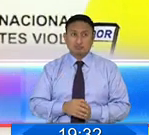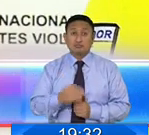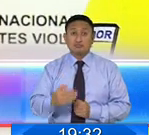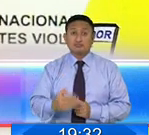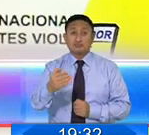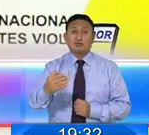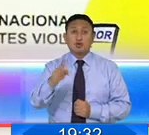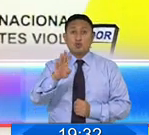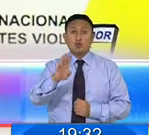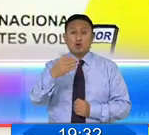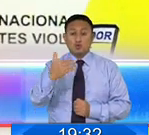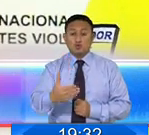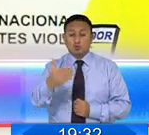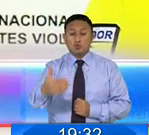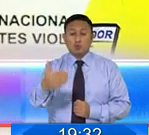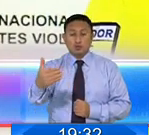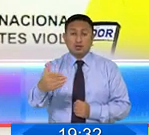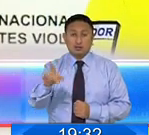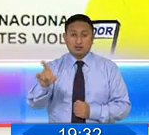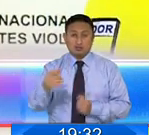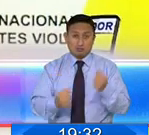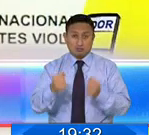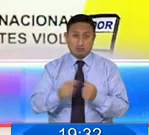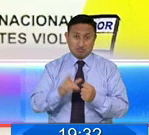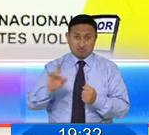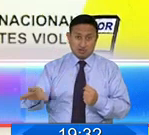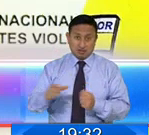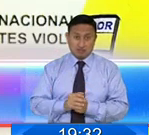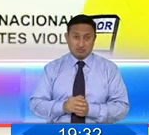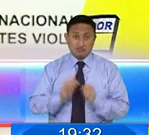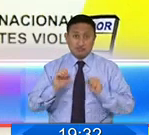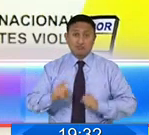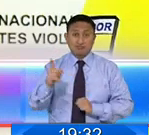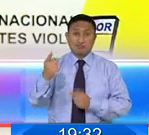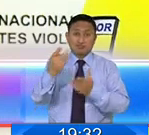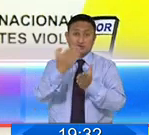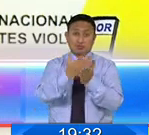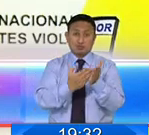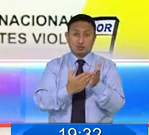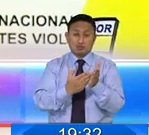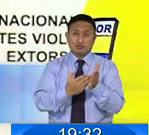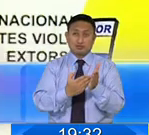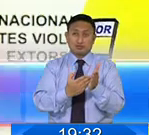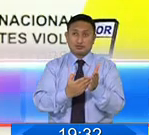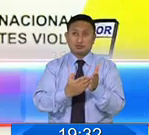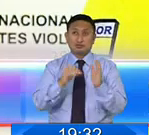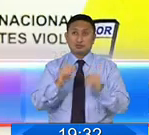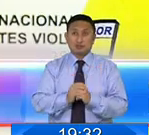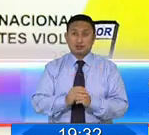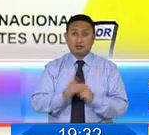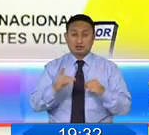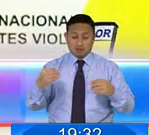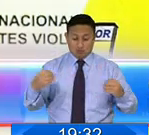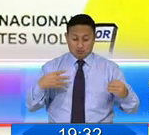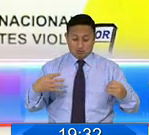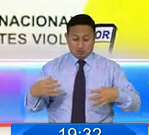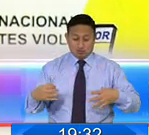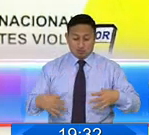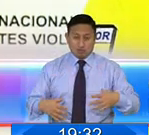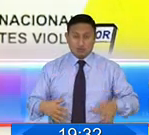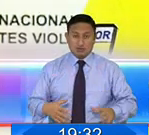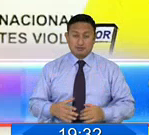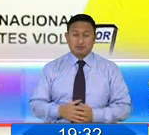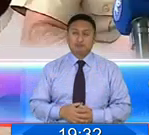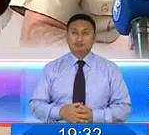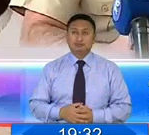4 cuadras aproximadamente de lo que deja abandonando el vehículo, con un corte en su mano derecha y varias máculas de color marrón en sus